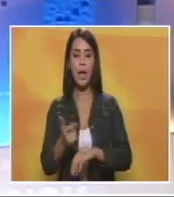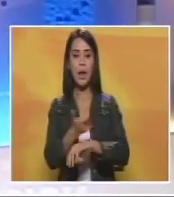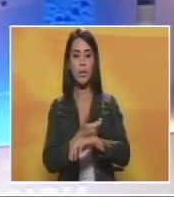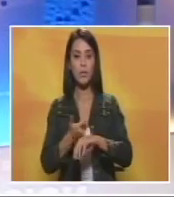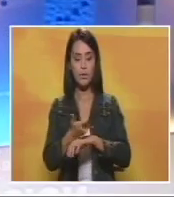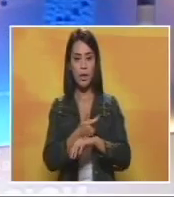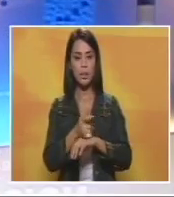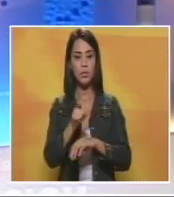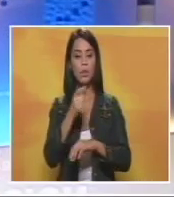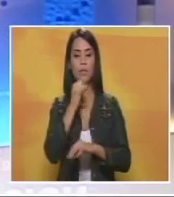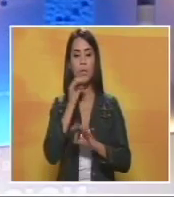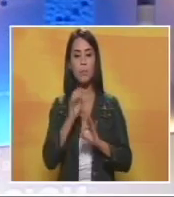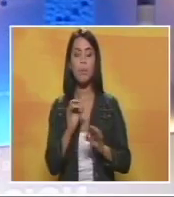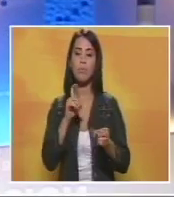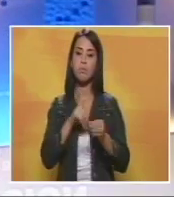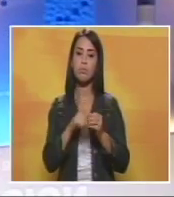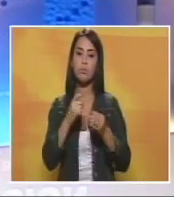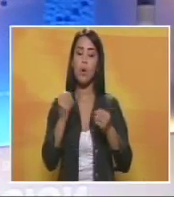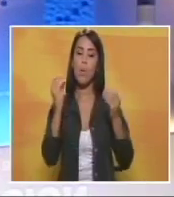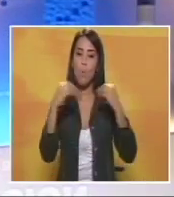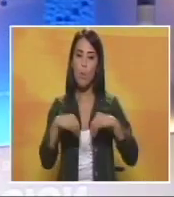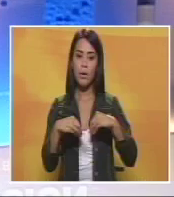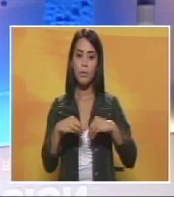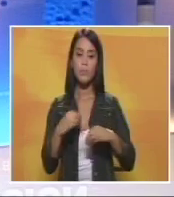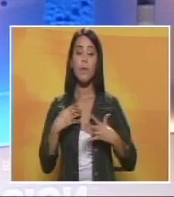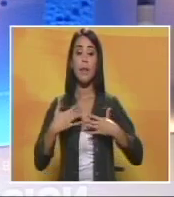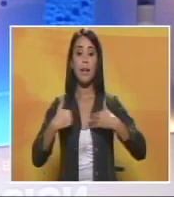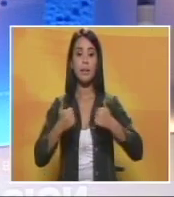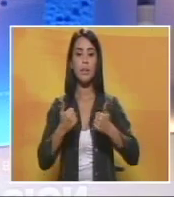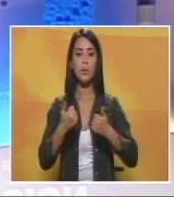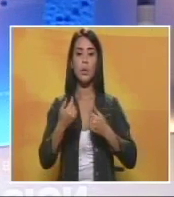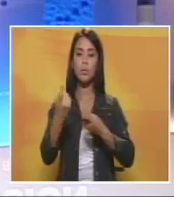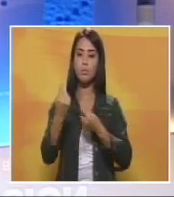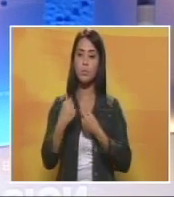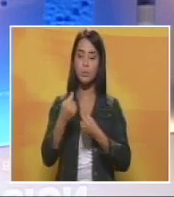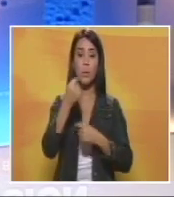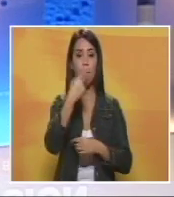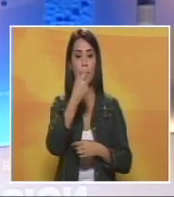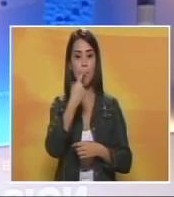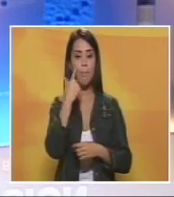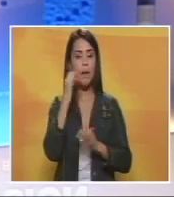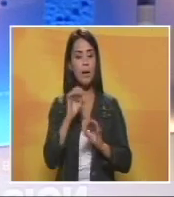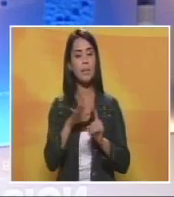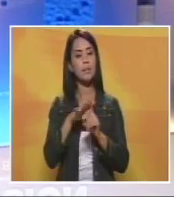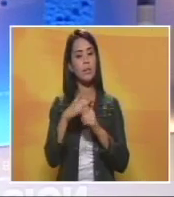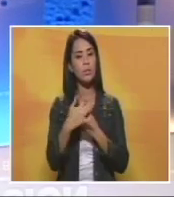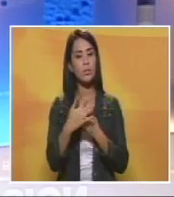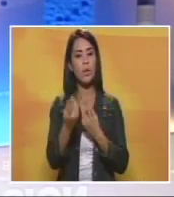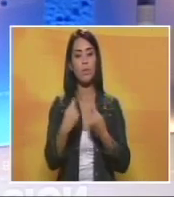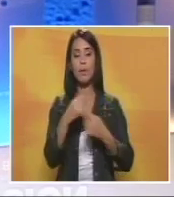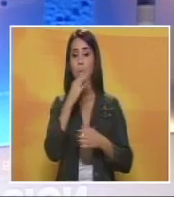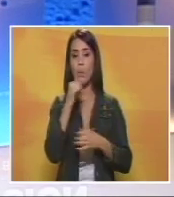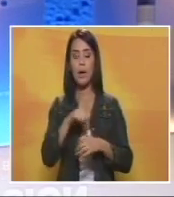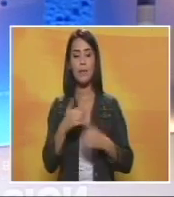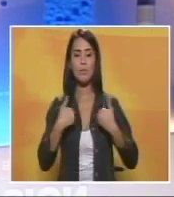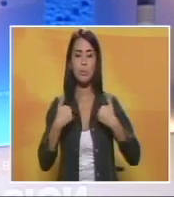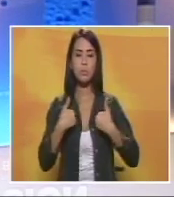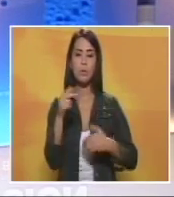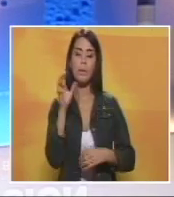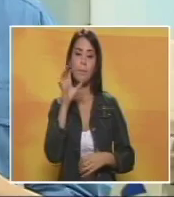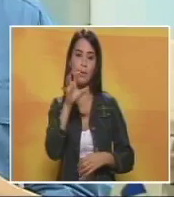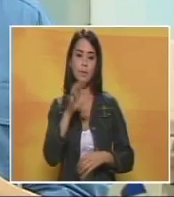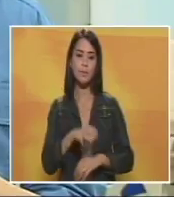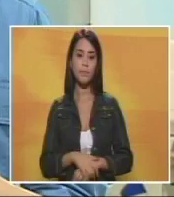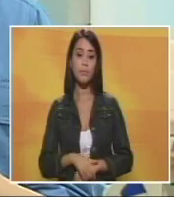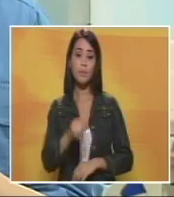Nacional suscribió un acuerdo con la Organización Panamericana de la Salud para adquirir medicamentos y encarar la crisis de abastecimiento que aqueja al país. La información